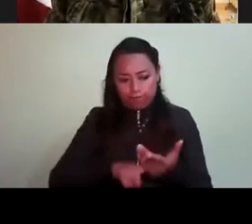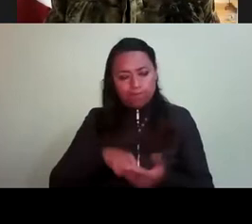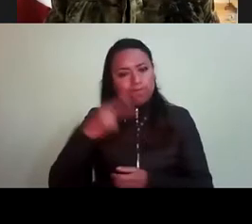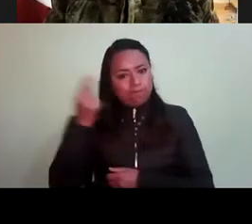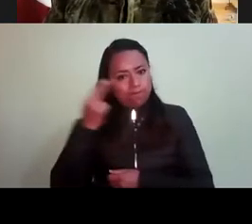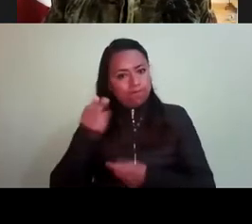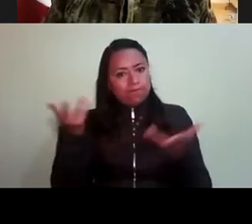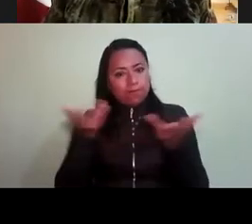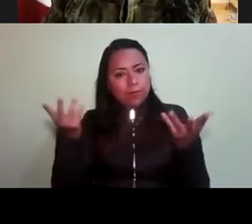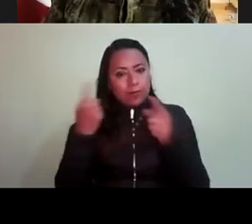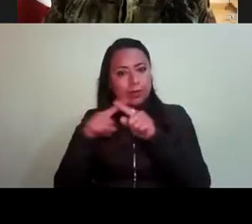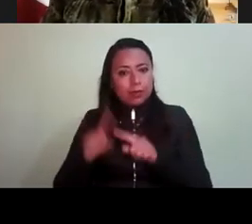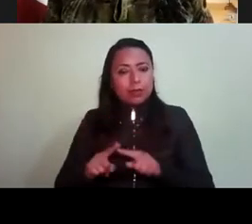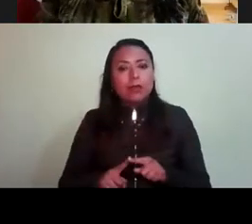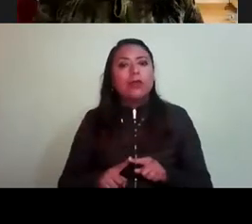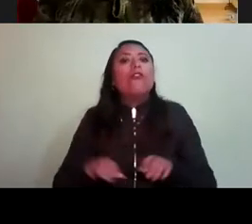tomarse acciones